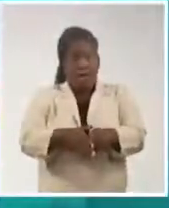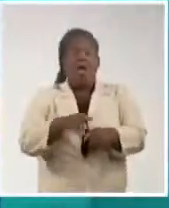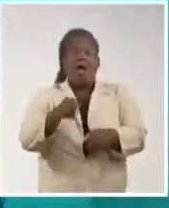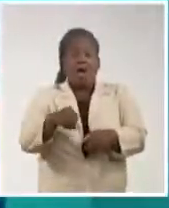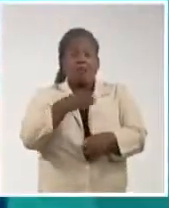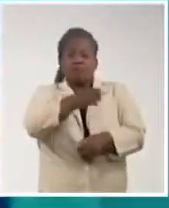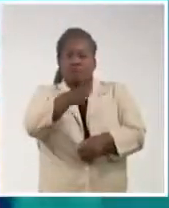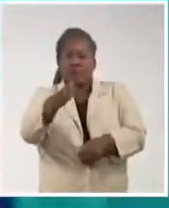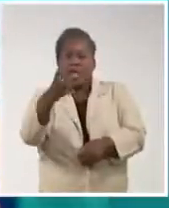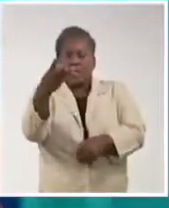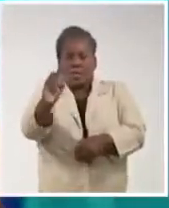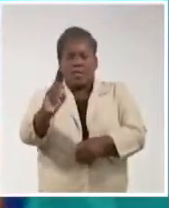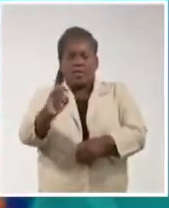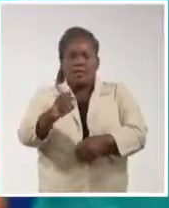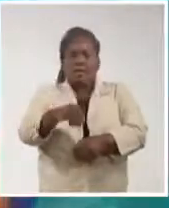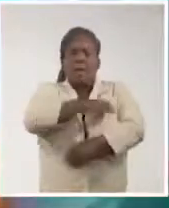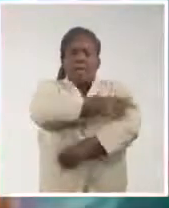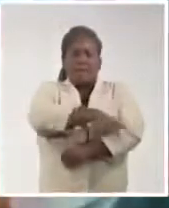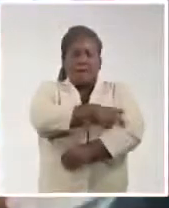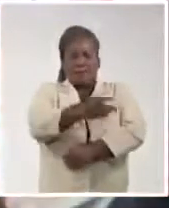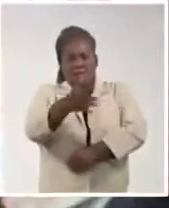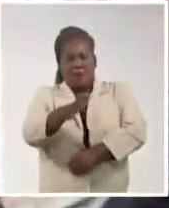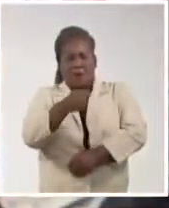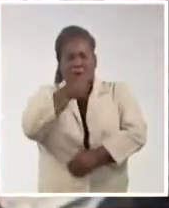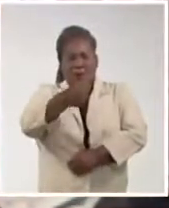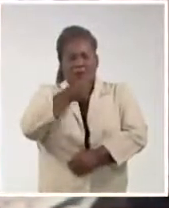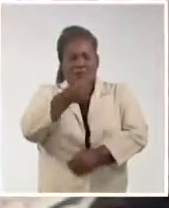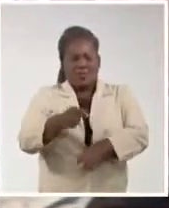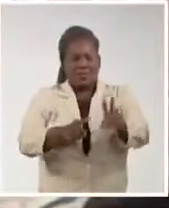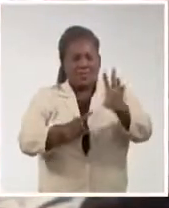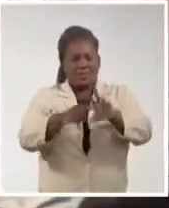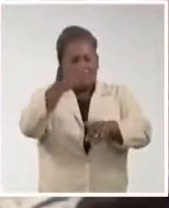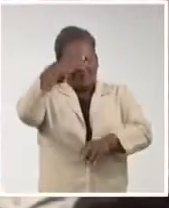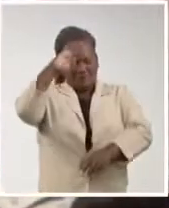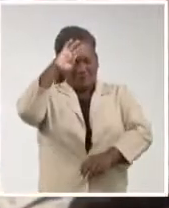mundo. Para el Sistema Informativo de la Televisión Cubana, Irma Shelton Tassé.